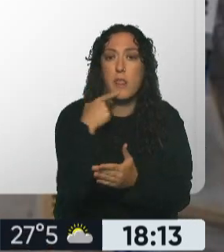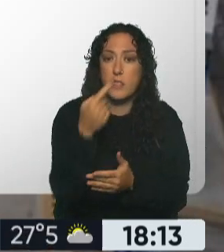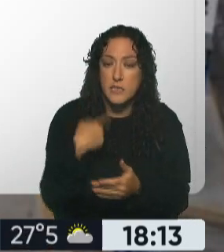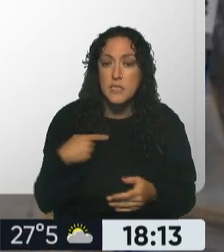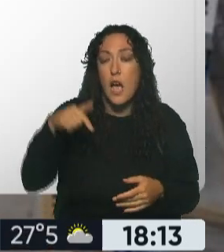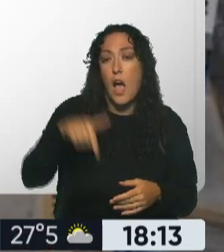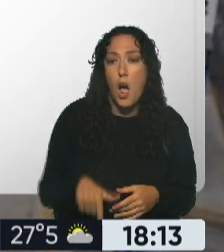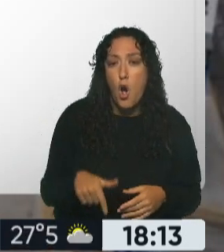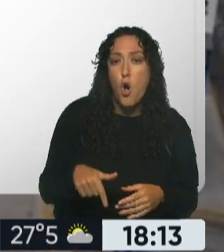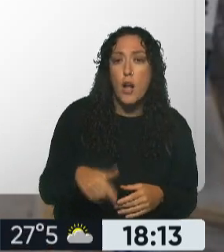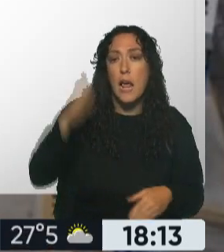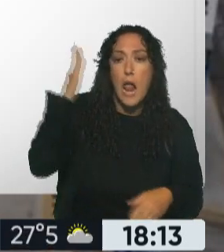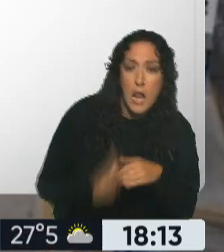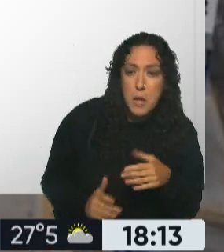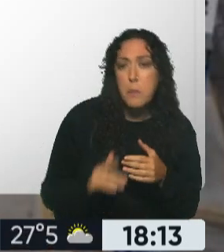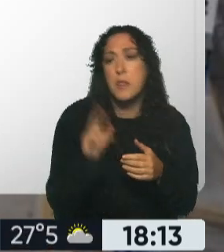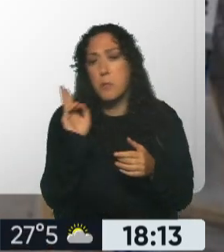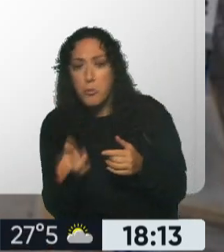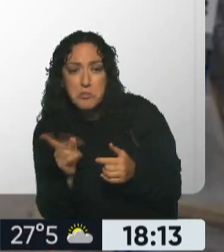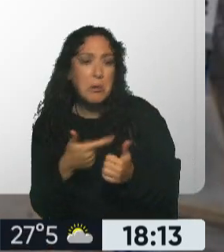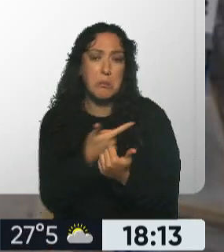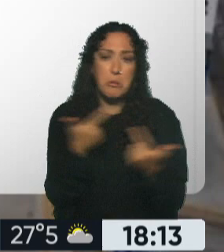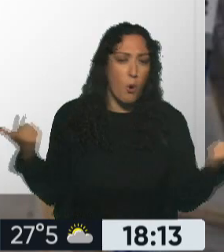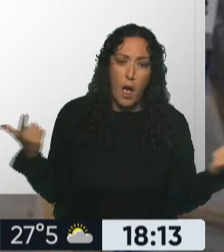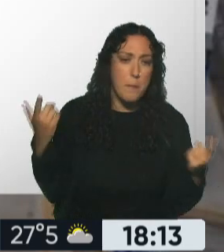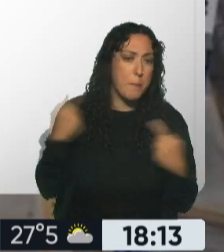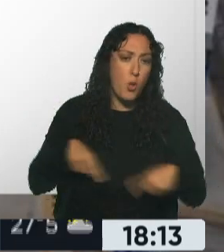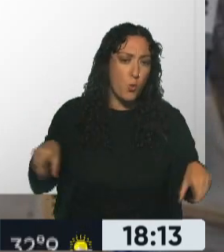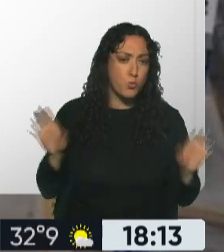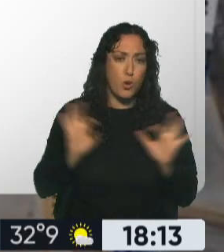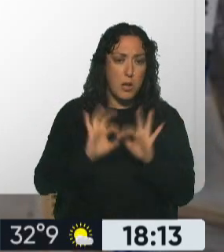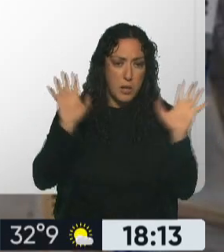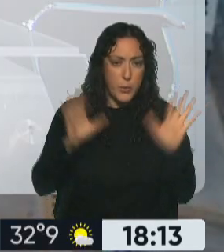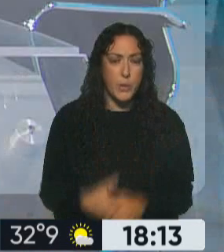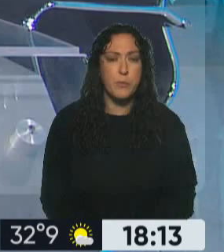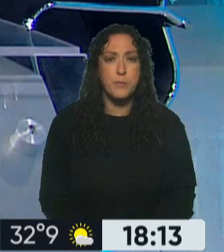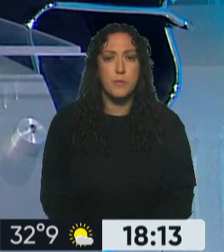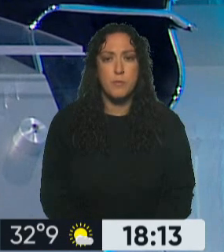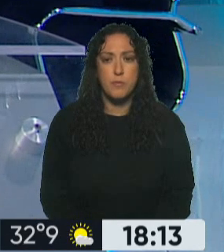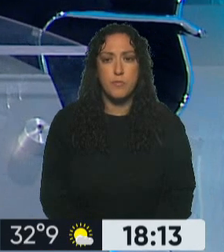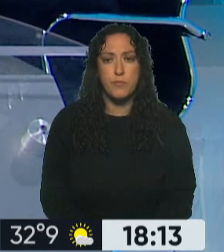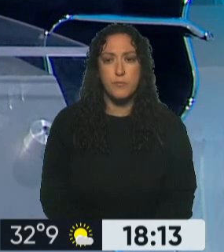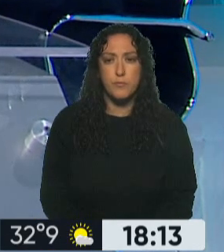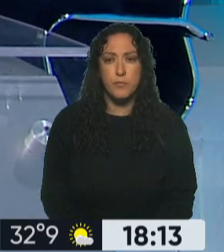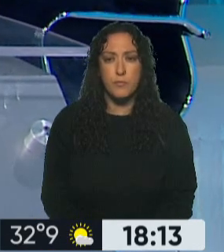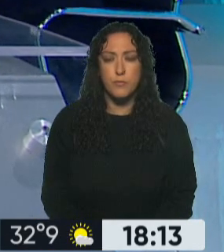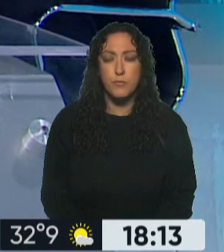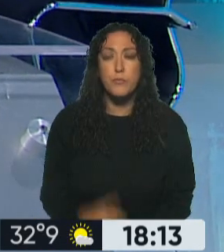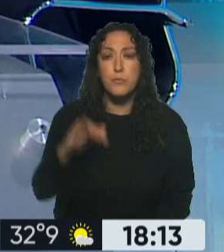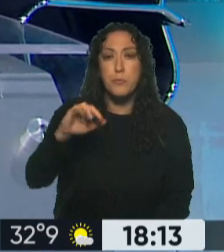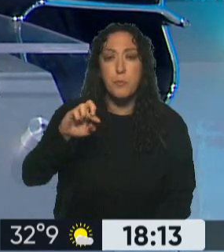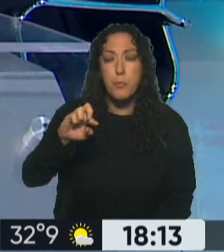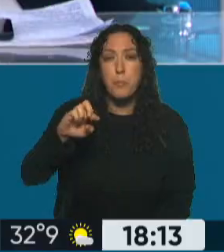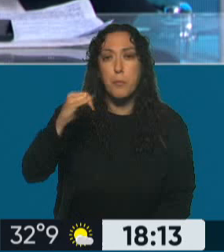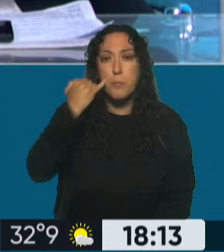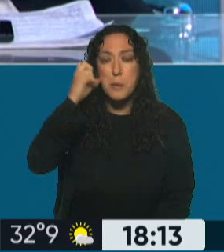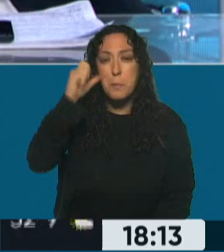podrá importar sin cupos ni prohibiciones de productos bueno las qué nos dic las pymes de este tema